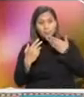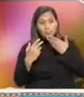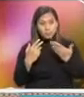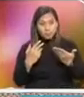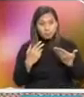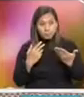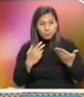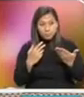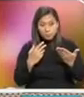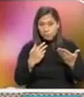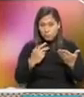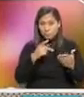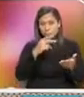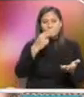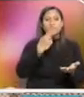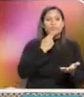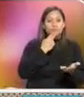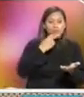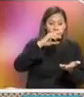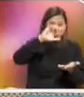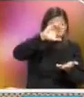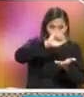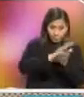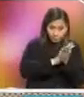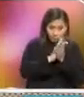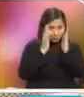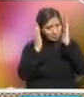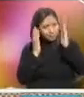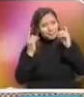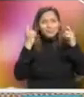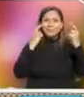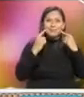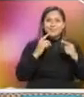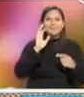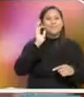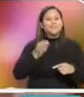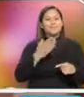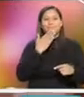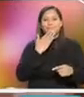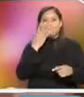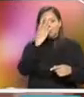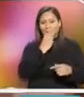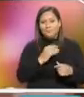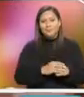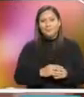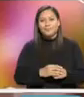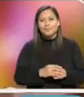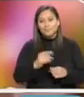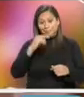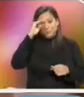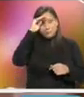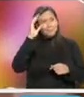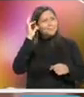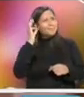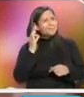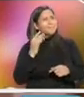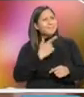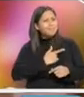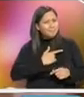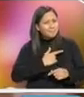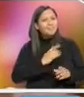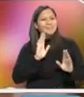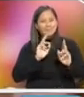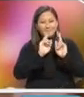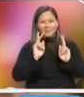es fundamental. Utilizas un buen producto, tu cabello va a reaccionar de una manera que no pensaste, ¿no? Te reenamoras de él, haces las